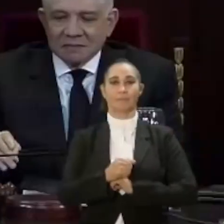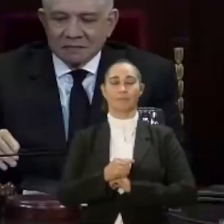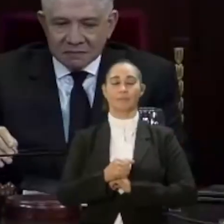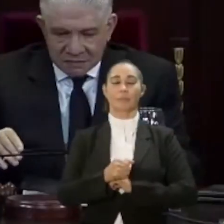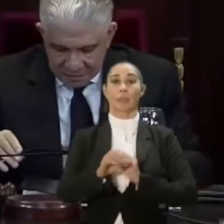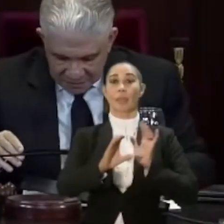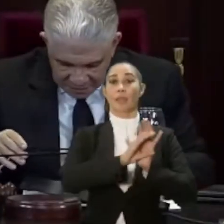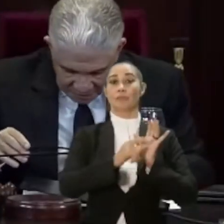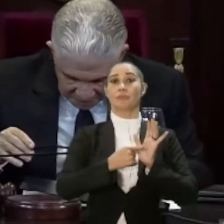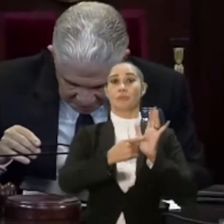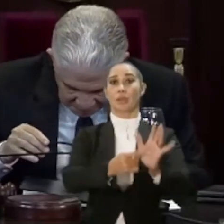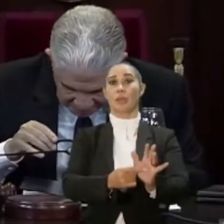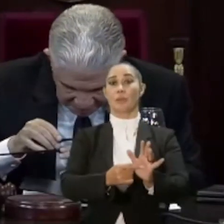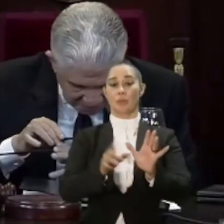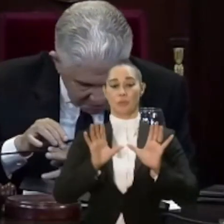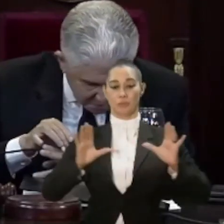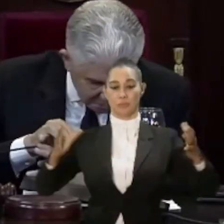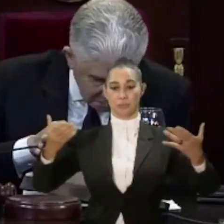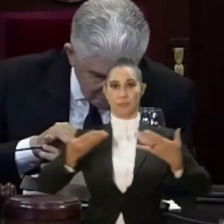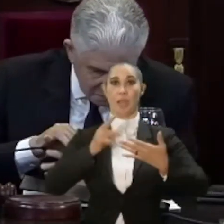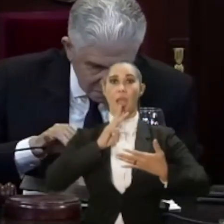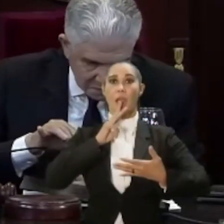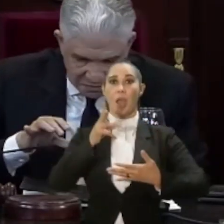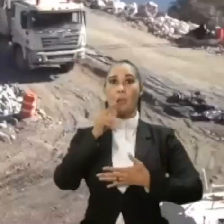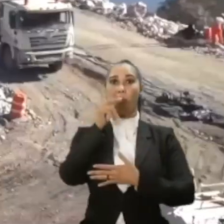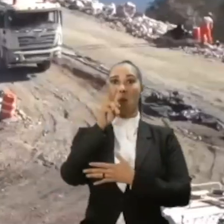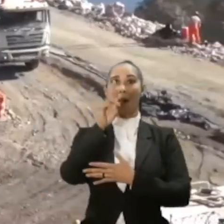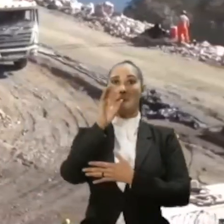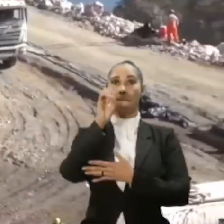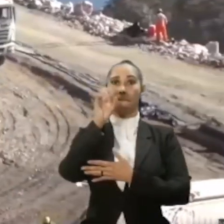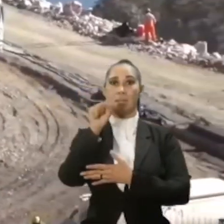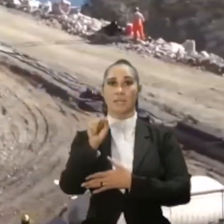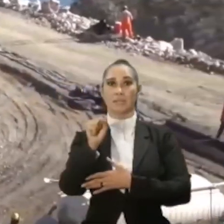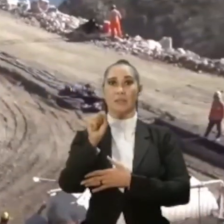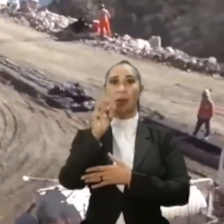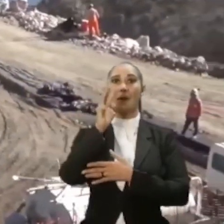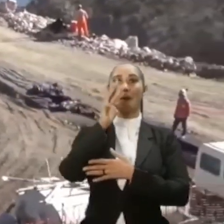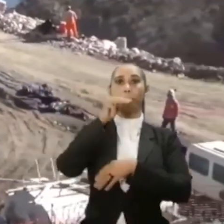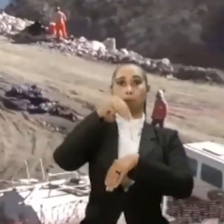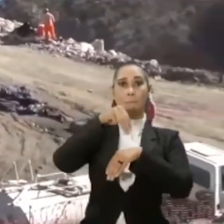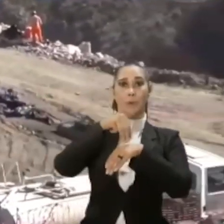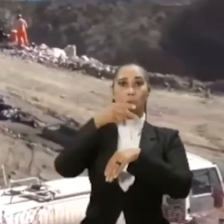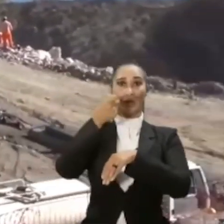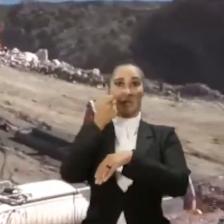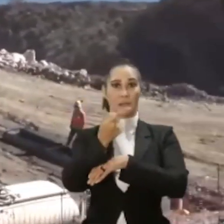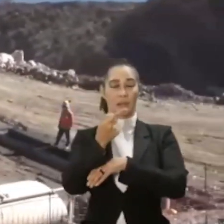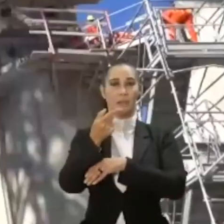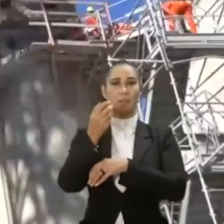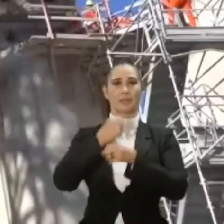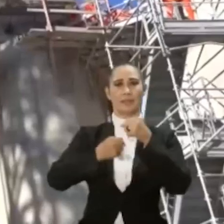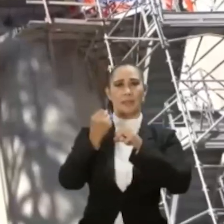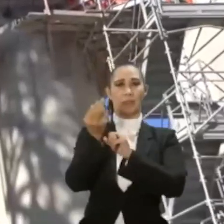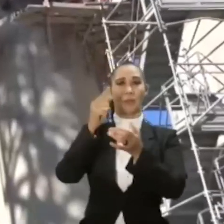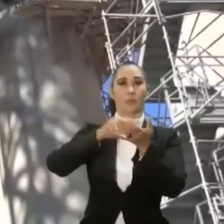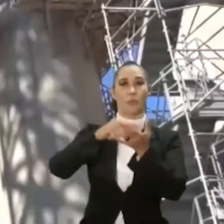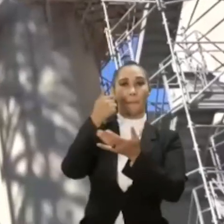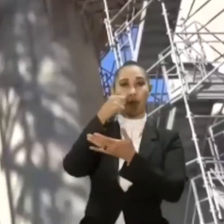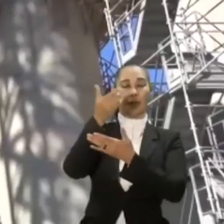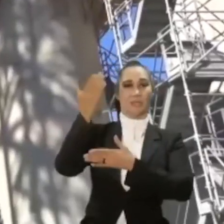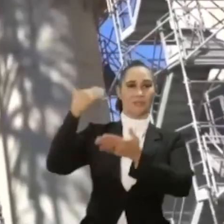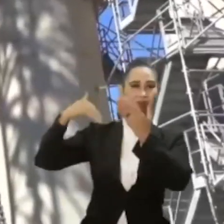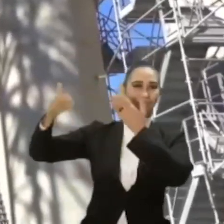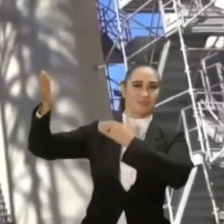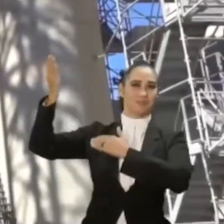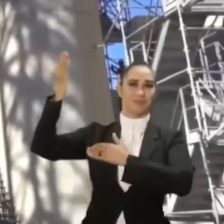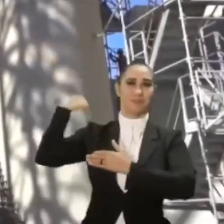Ejemplo de esto es la presa de Monte Grande, cuyo primer picazo se había dado en el 2010 y que tenía un nivel de ejecución cuando